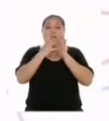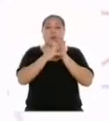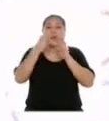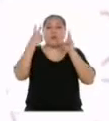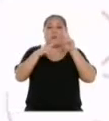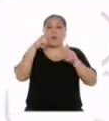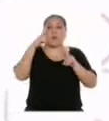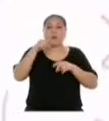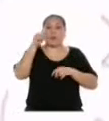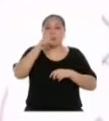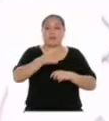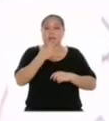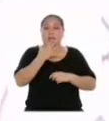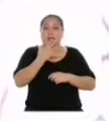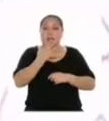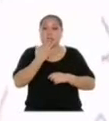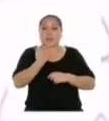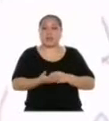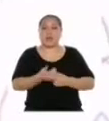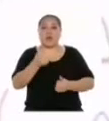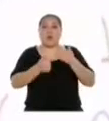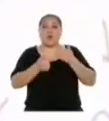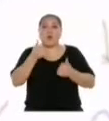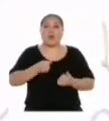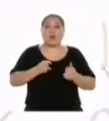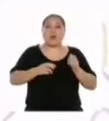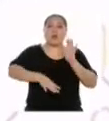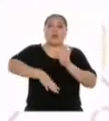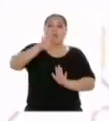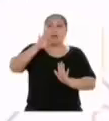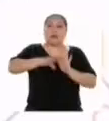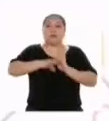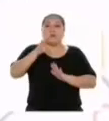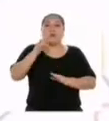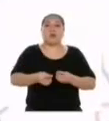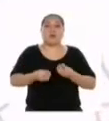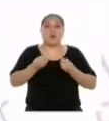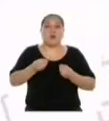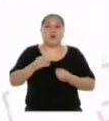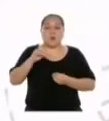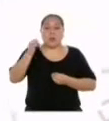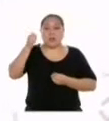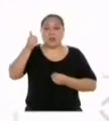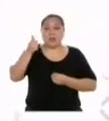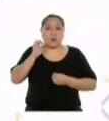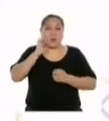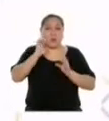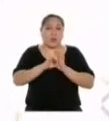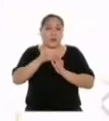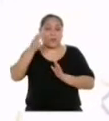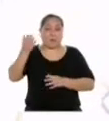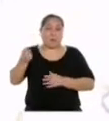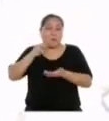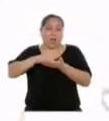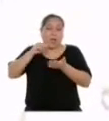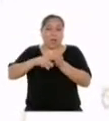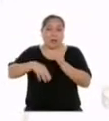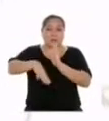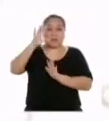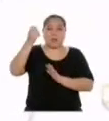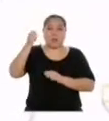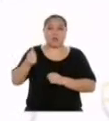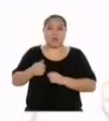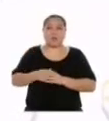esa característica de saber qué tiene la mayor frecuencia, como el primer intervalo de color azul. Pero, además